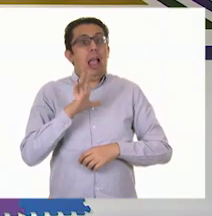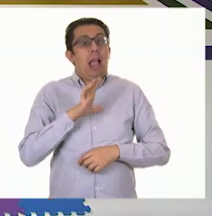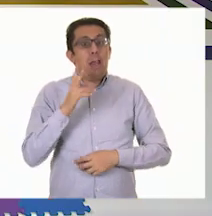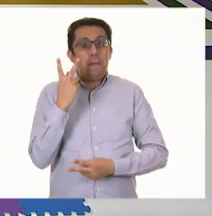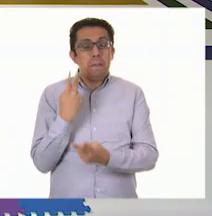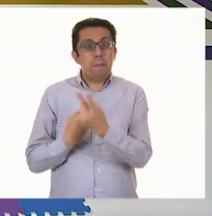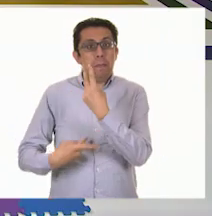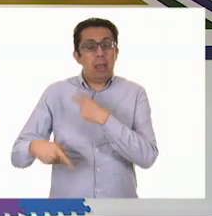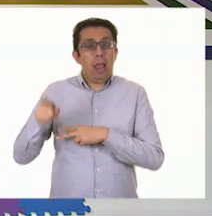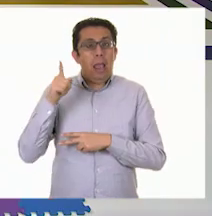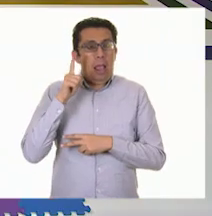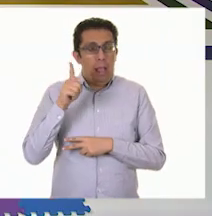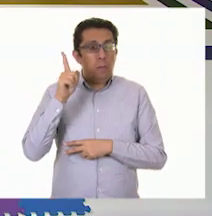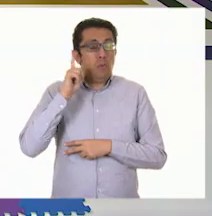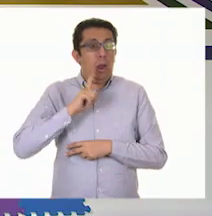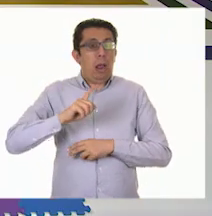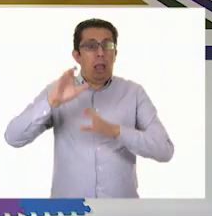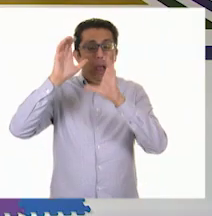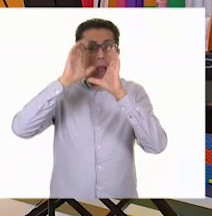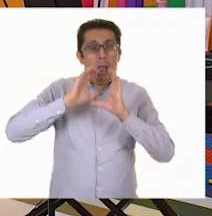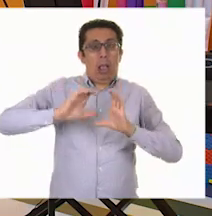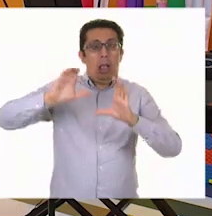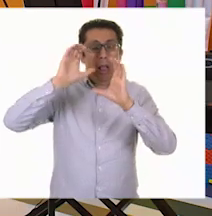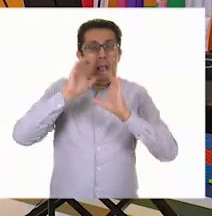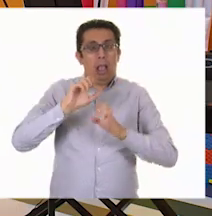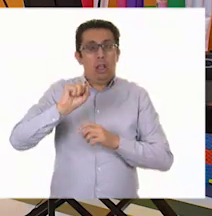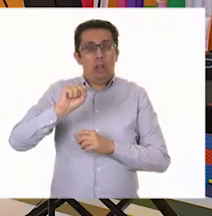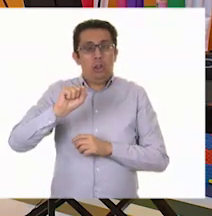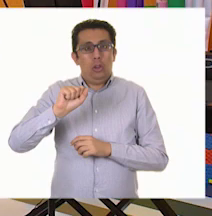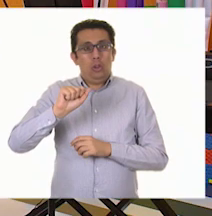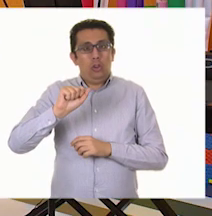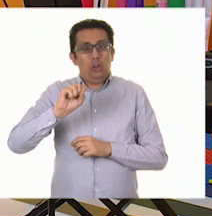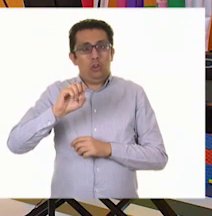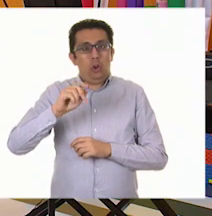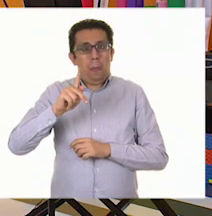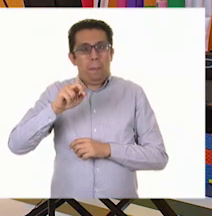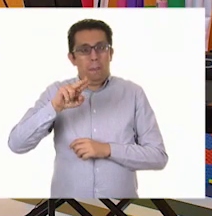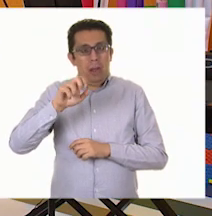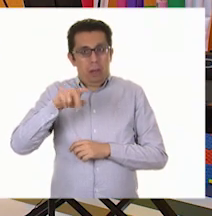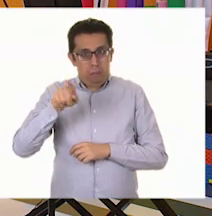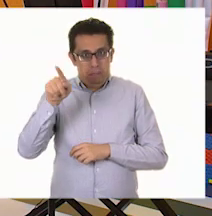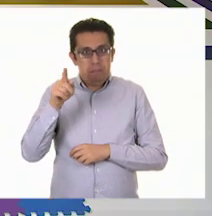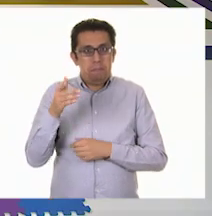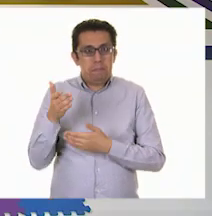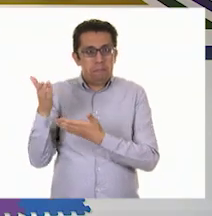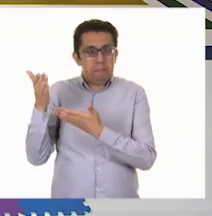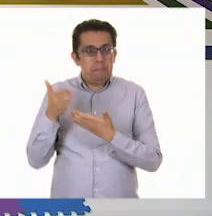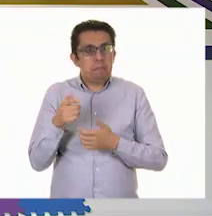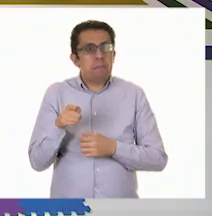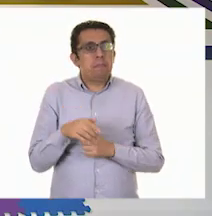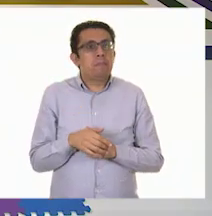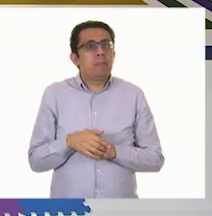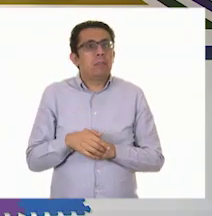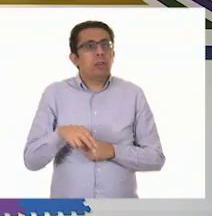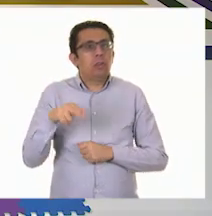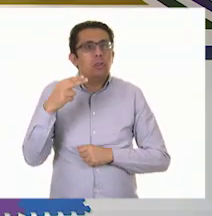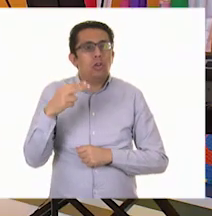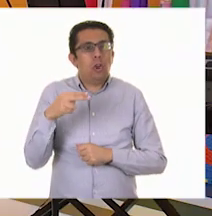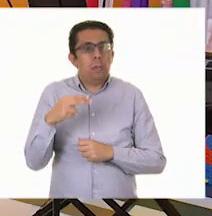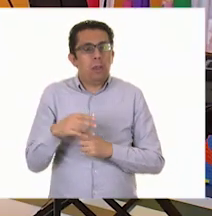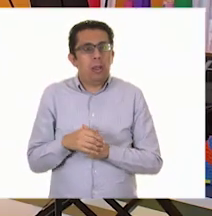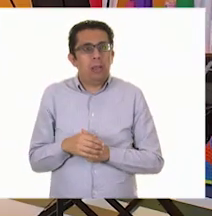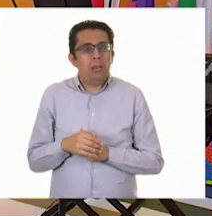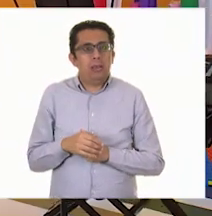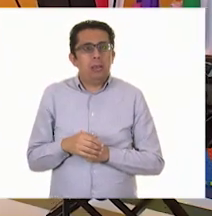cantante soprano. ¿Qué te parece si la invitamos a pasar? Por supuesto que sí. Ella se llama Zaira